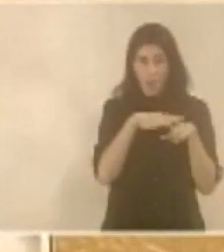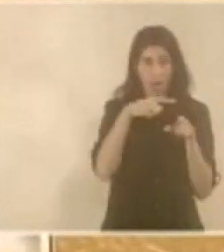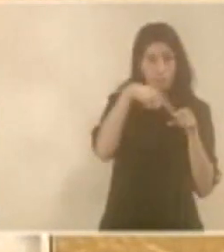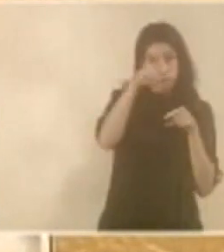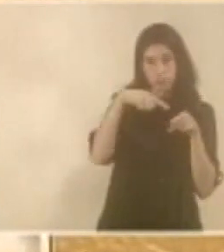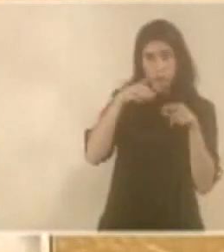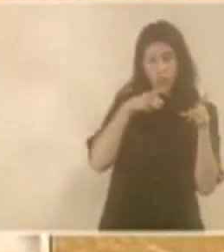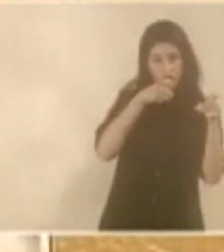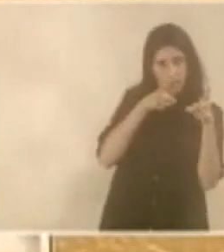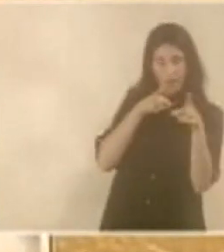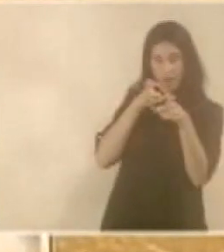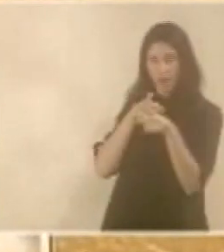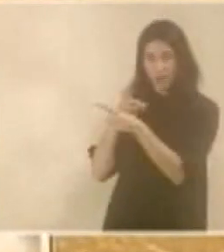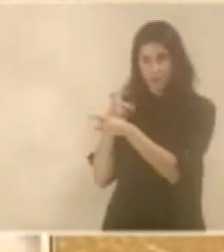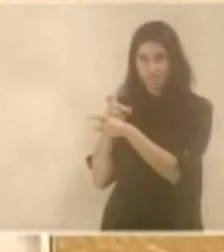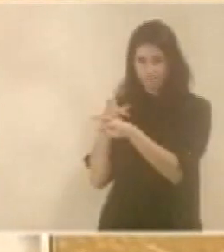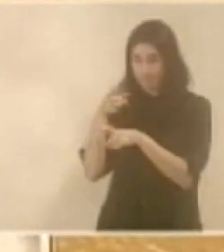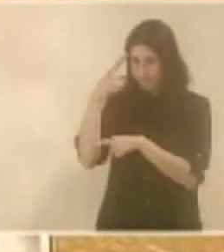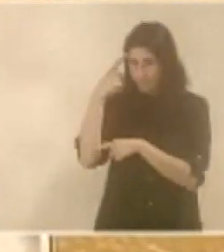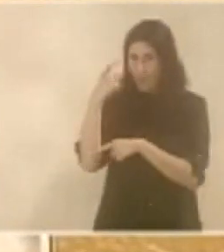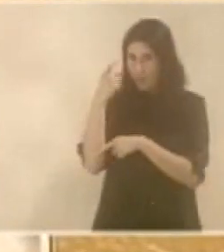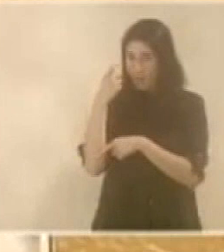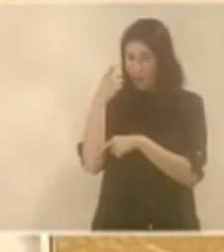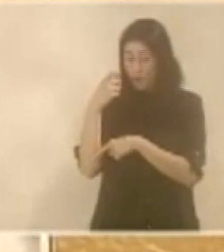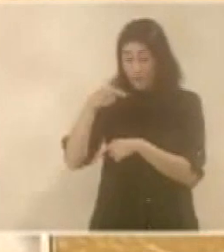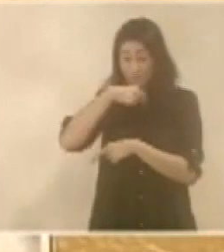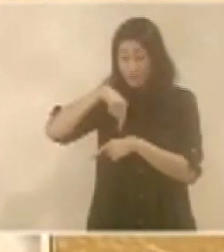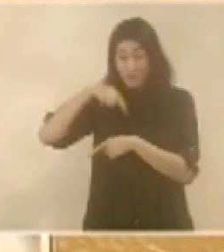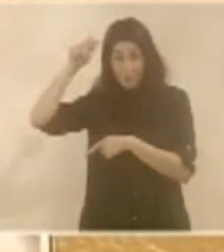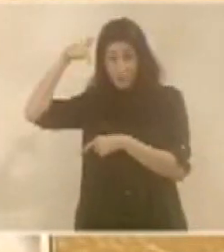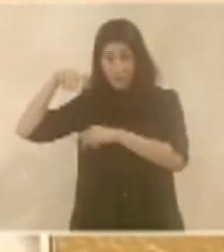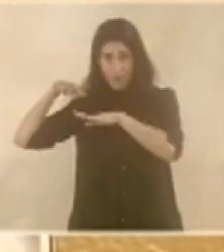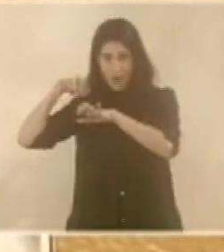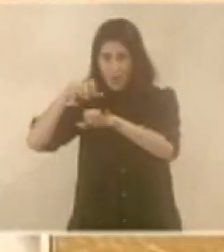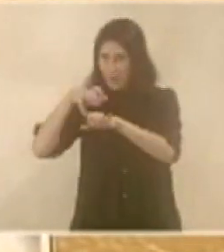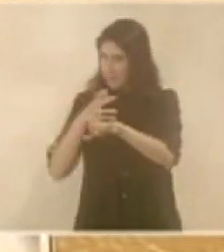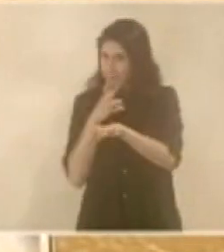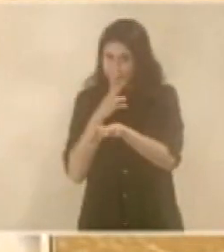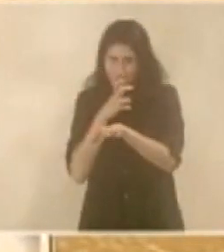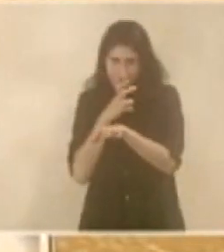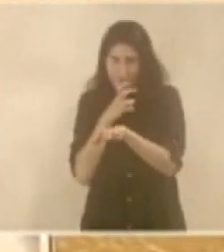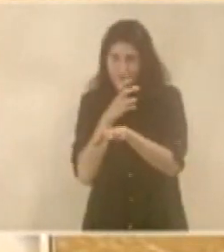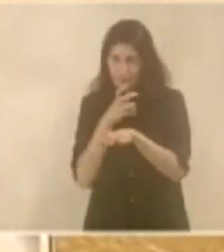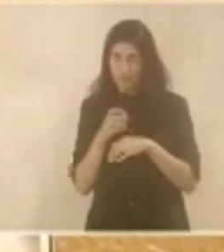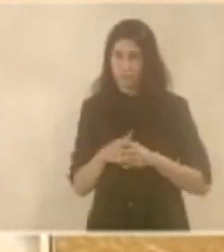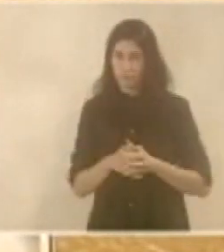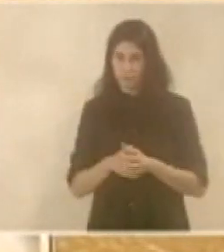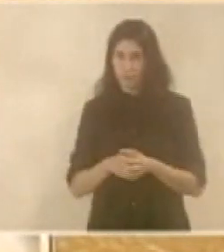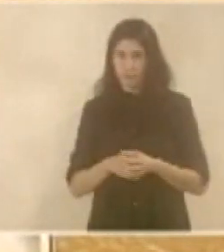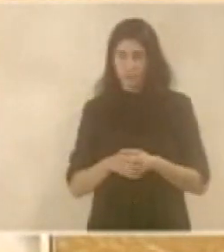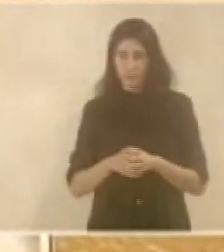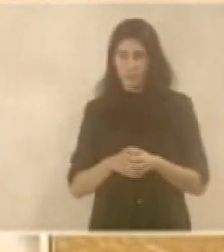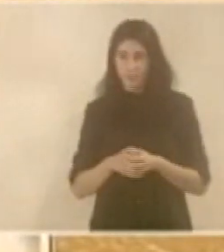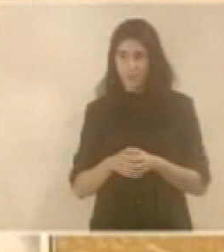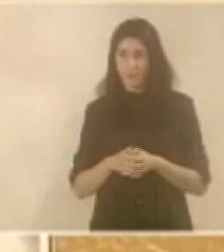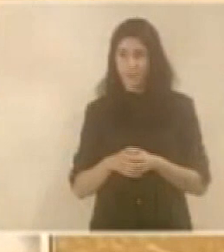recordar que nuestra Armada quedó sensiblemente mermada en la batalla de Trafalgar en 1805, con los rebeldes españoles de América